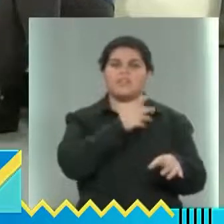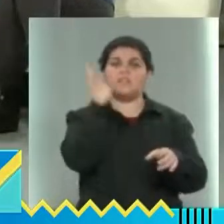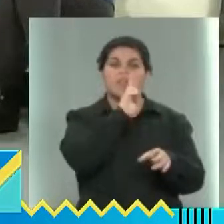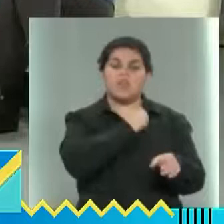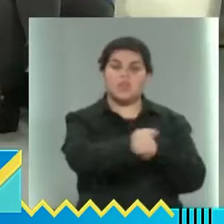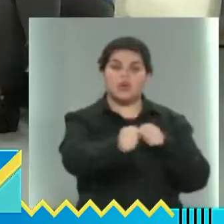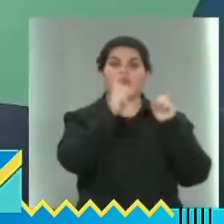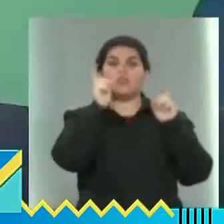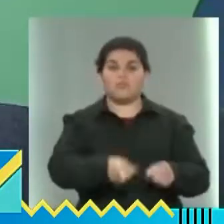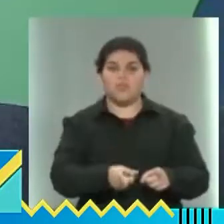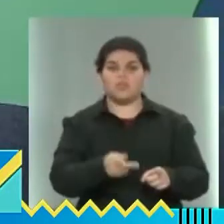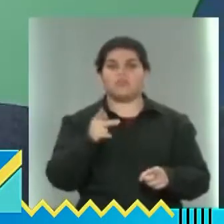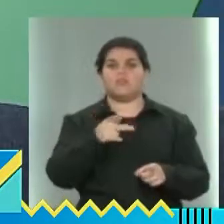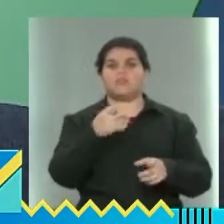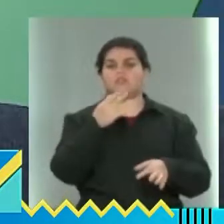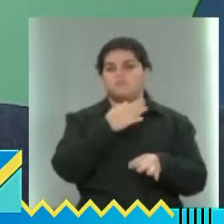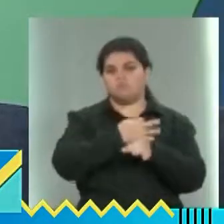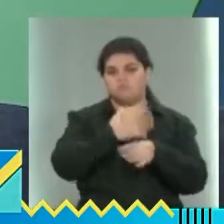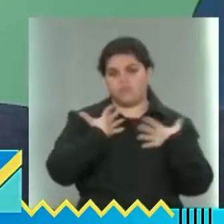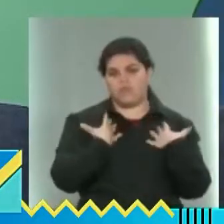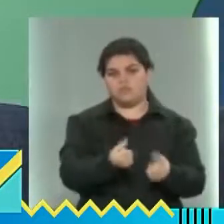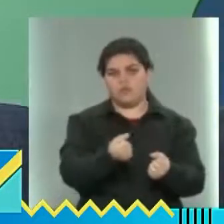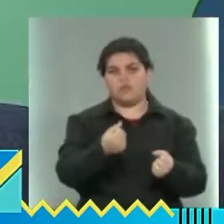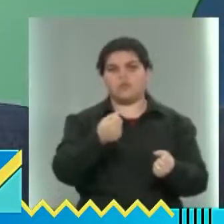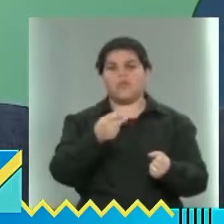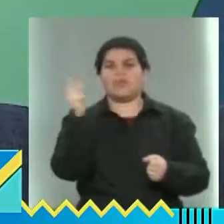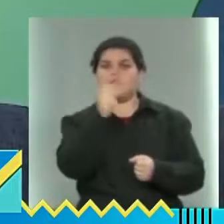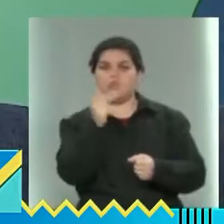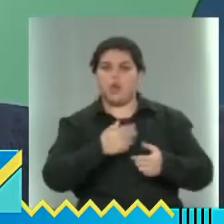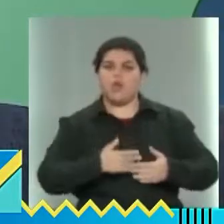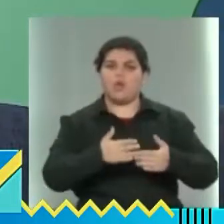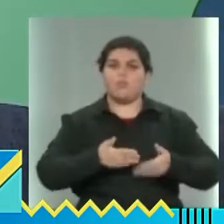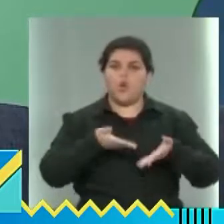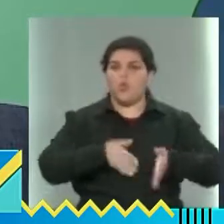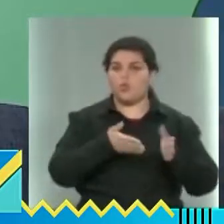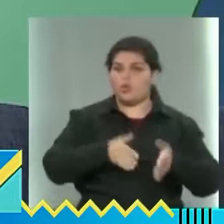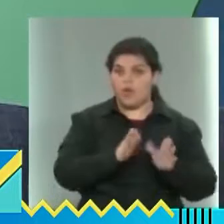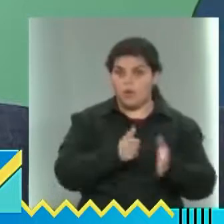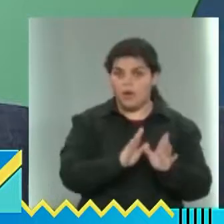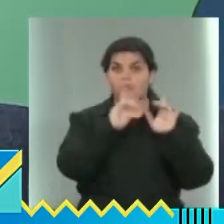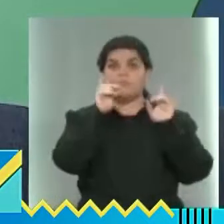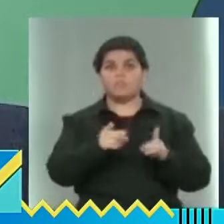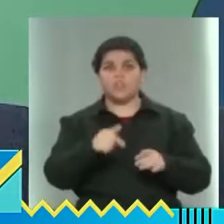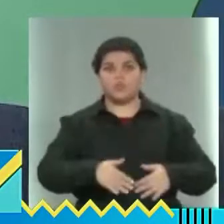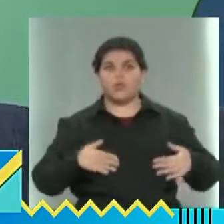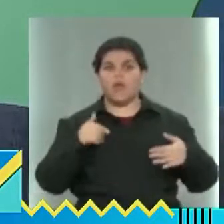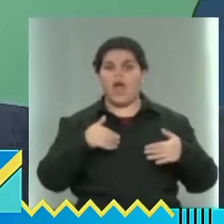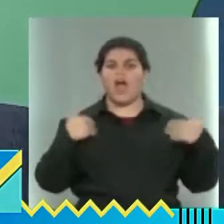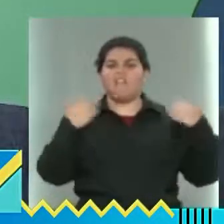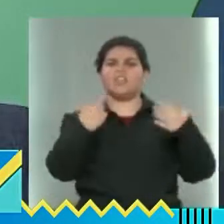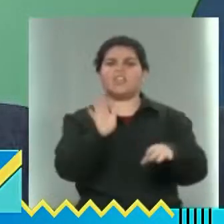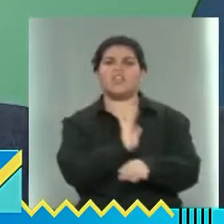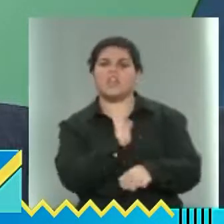salud sexual y reproductiva? Y esto es la suma, es el ir avanzando en lo que significa dignidad, en lo que